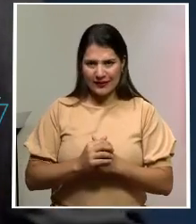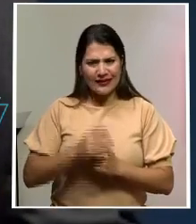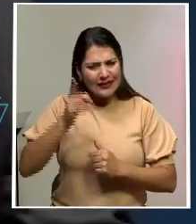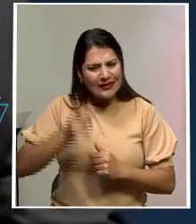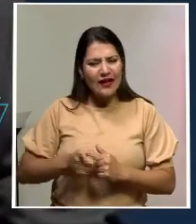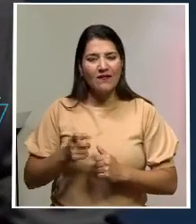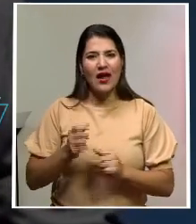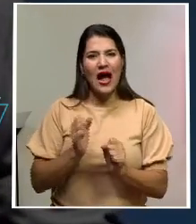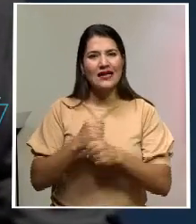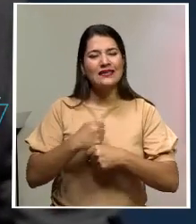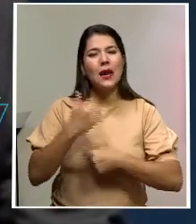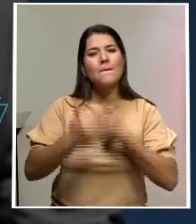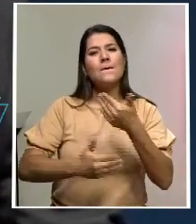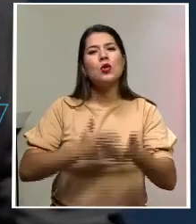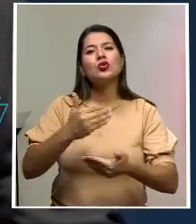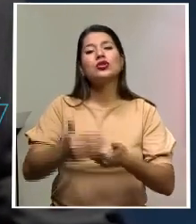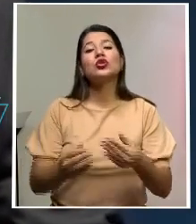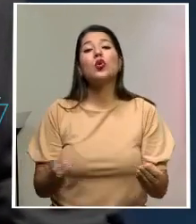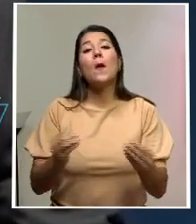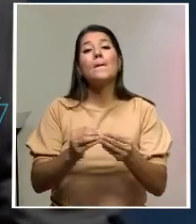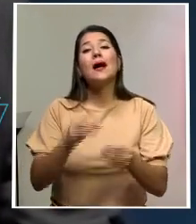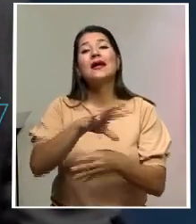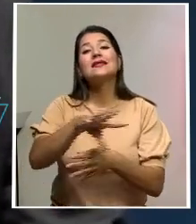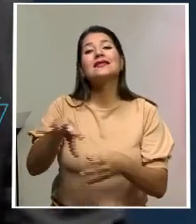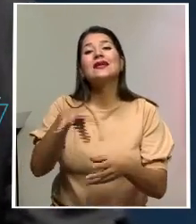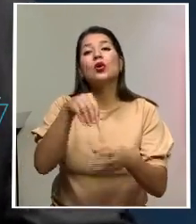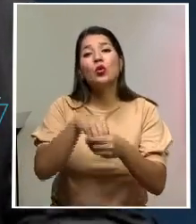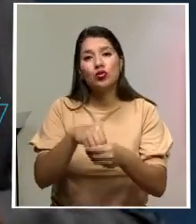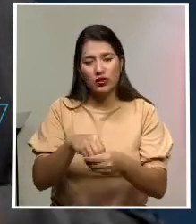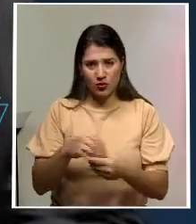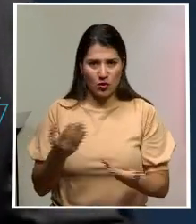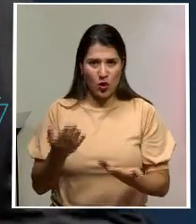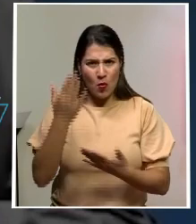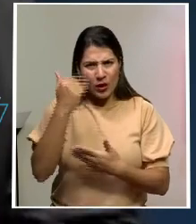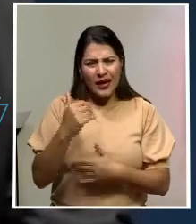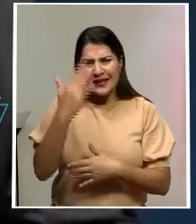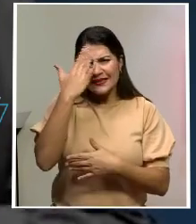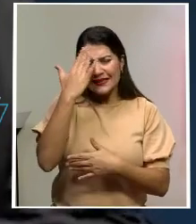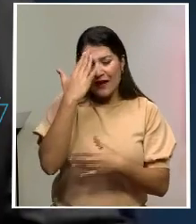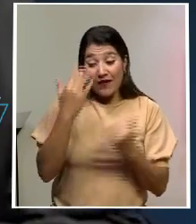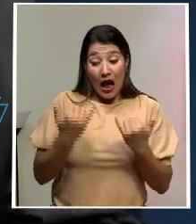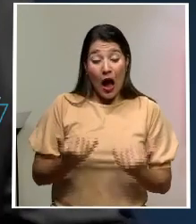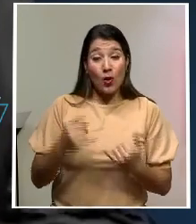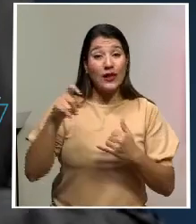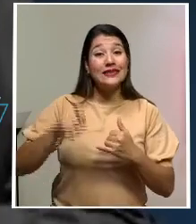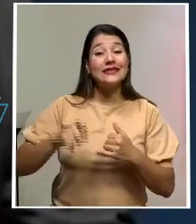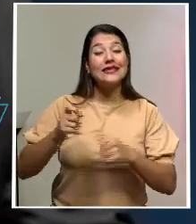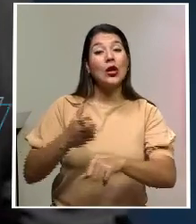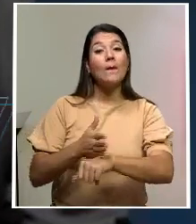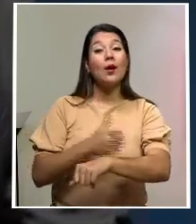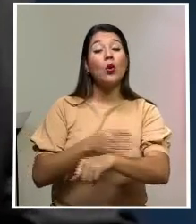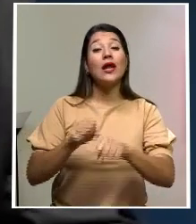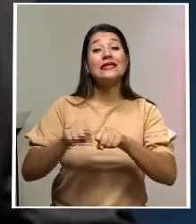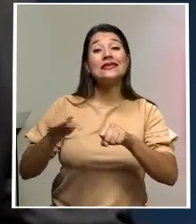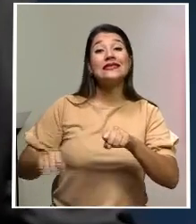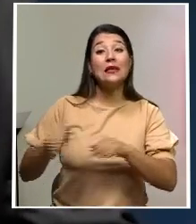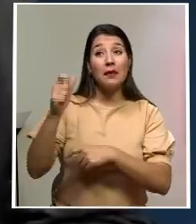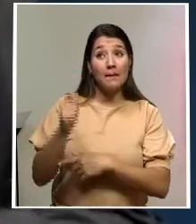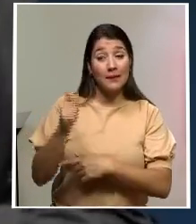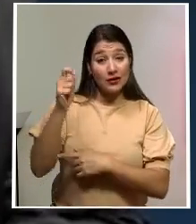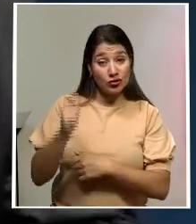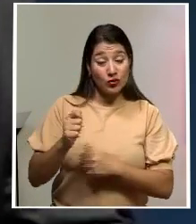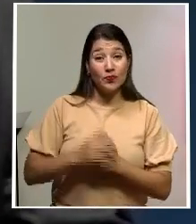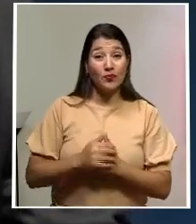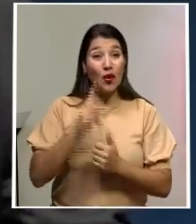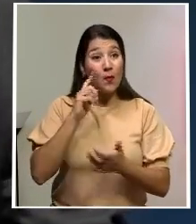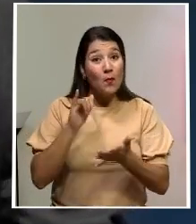inclusivo, sabiendo la necesidad en este momento de fortalecer el régimen de pensiones más importante en el país. Por tal razón, desde